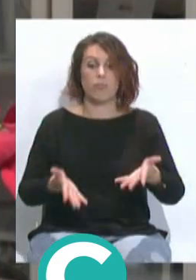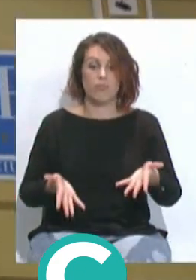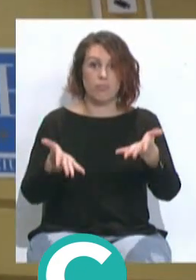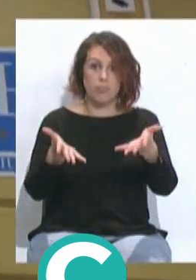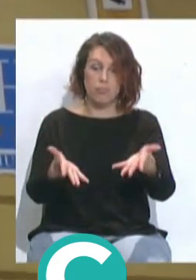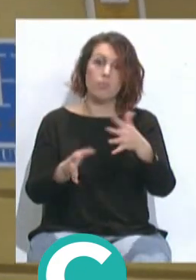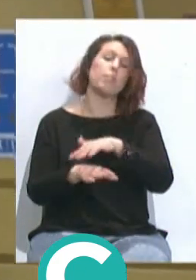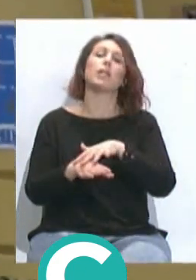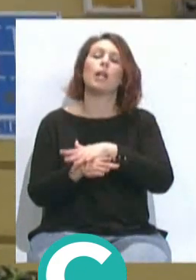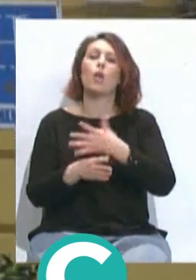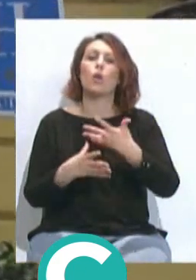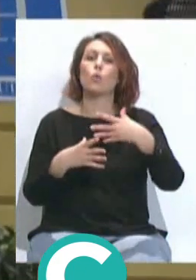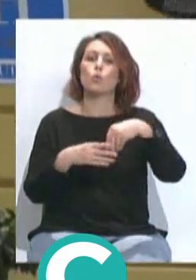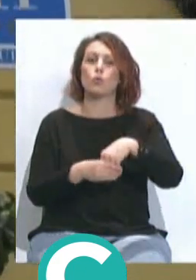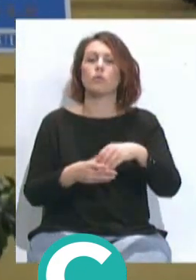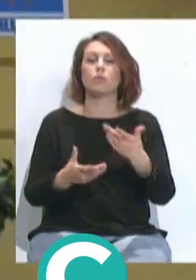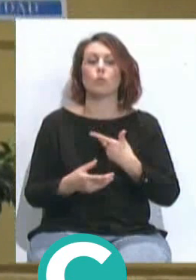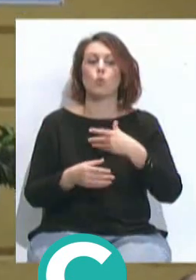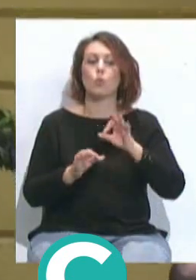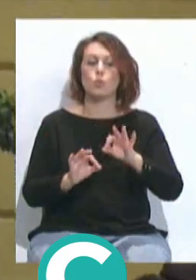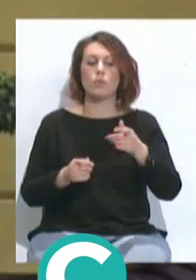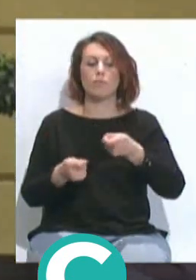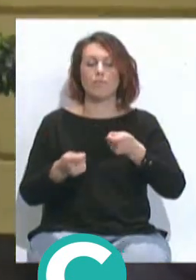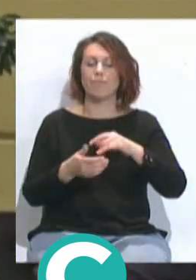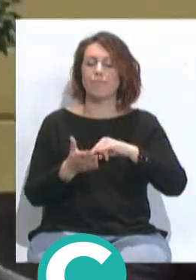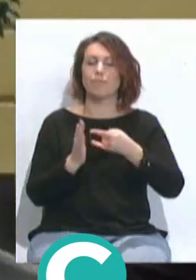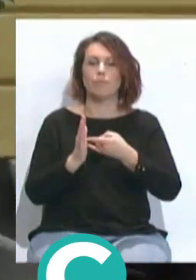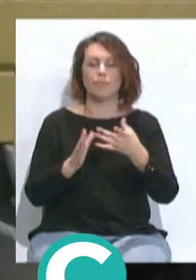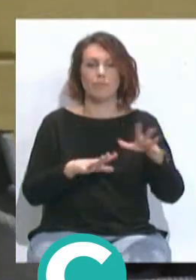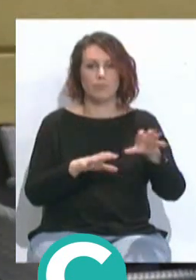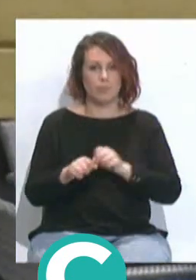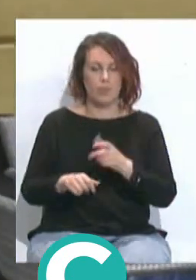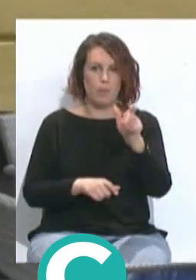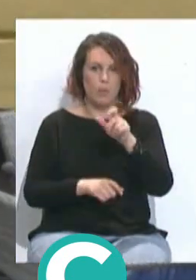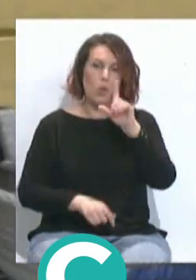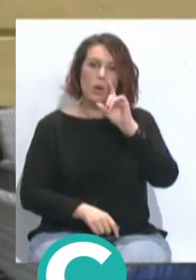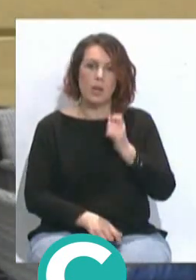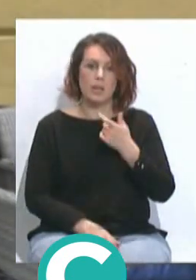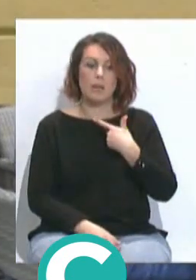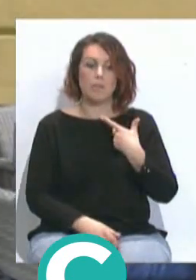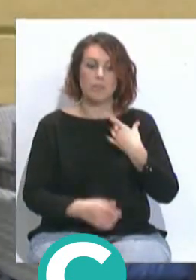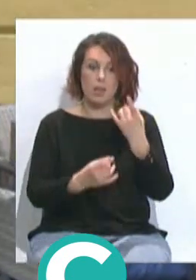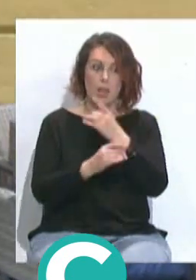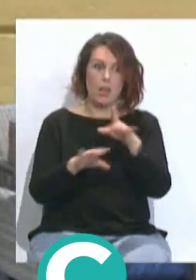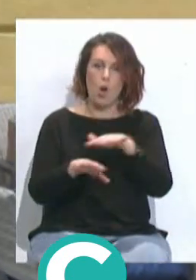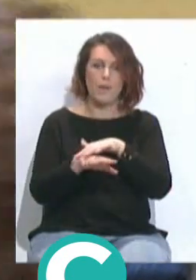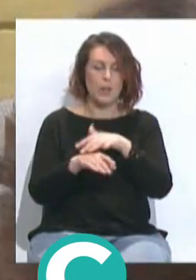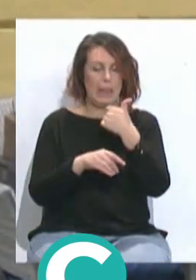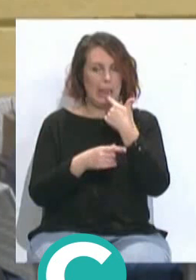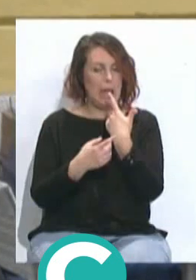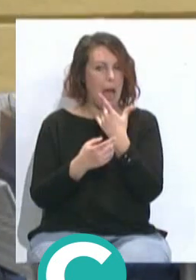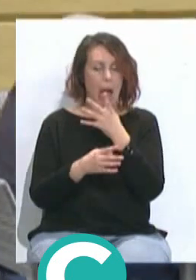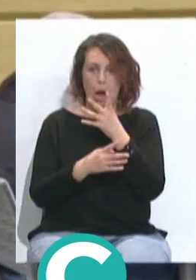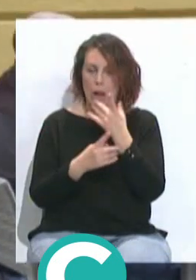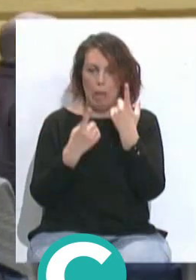disposición del ministerio de inclusión que coordina el plan de acogida refugiados mediante una circular el gobierno ha descartado que por